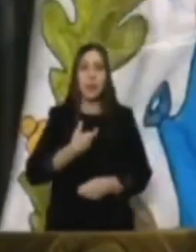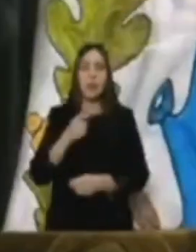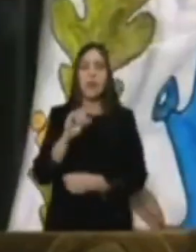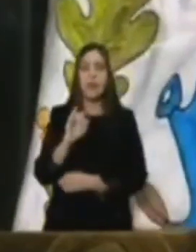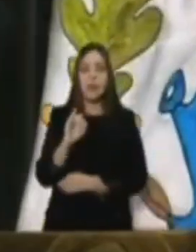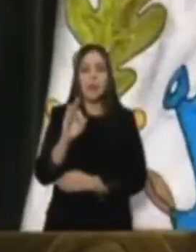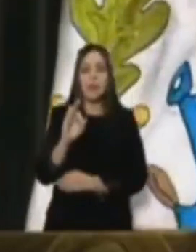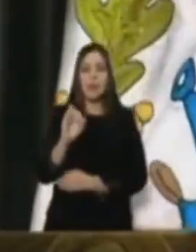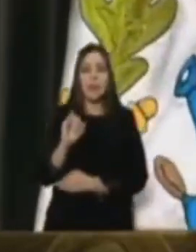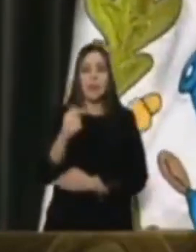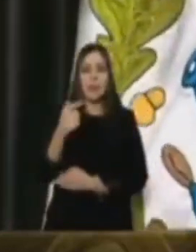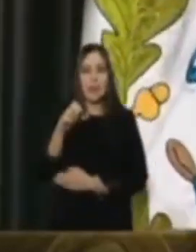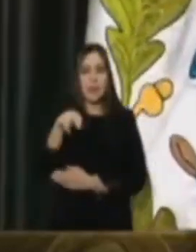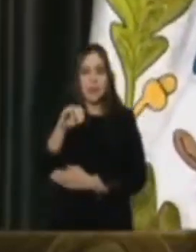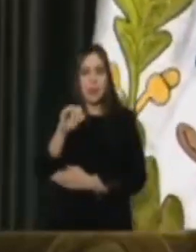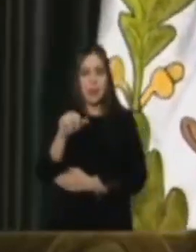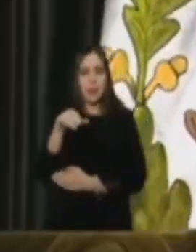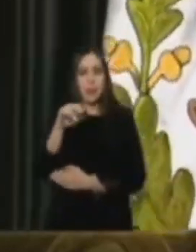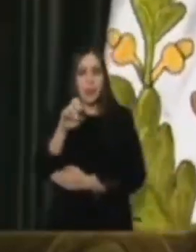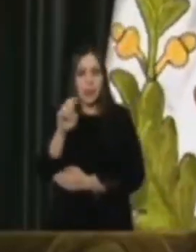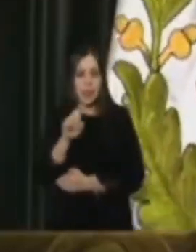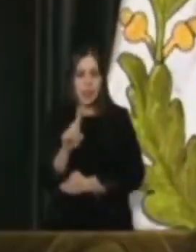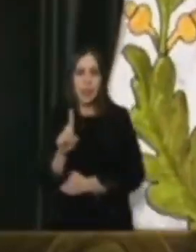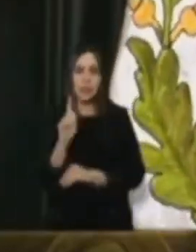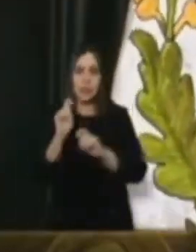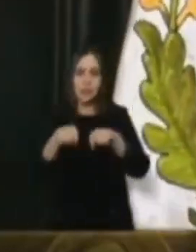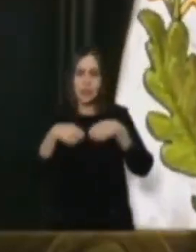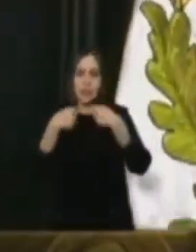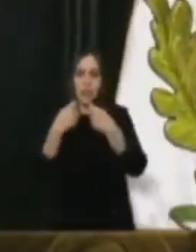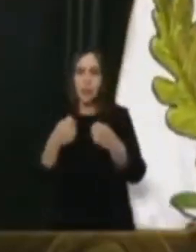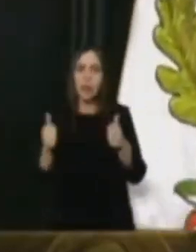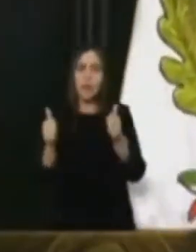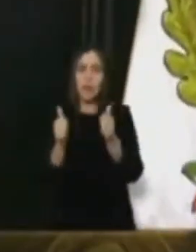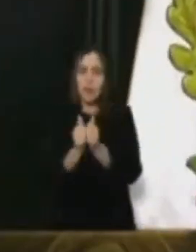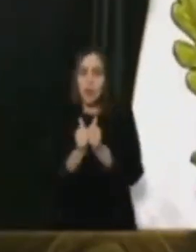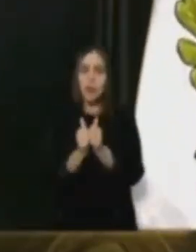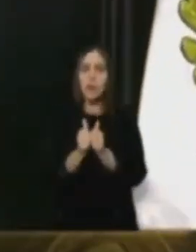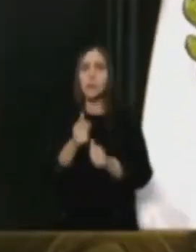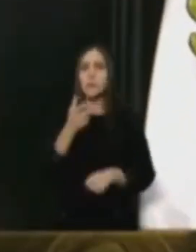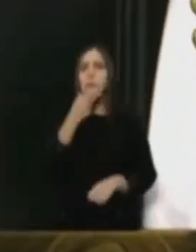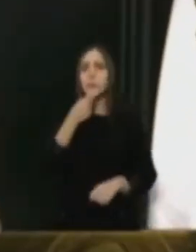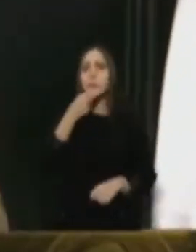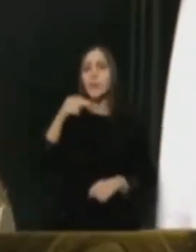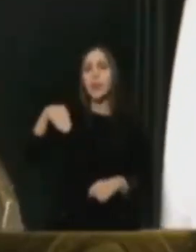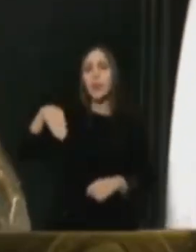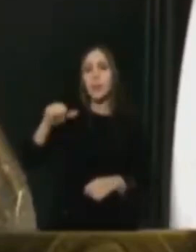la recibió con Manuel Velasco Suárez,